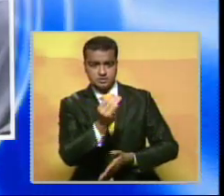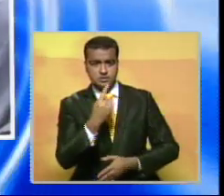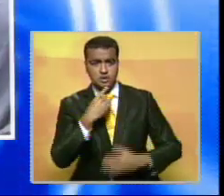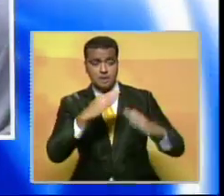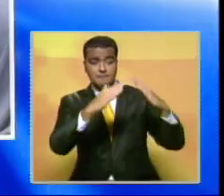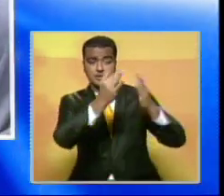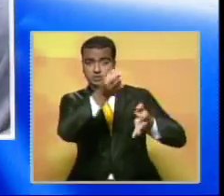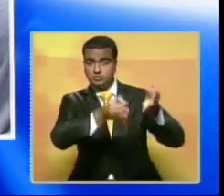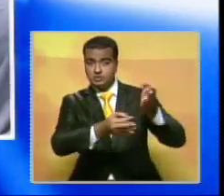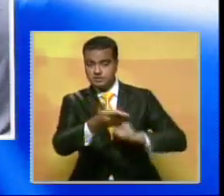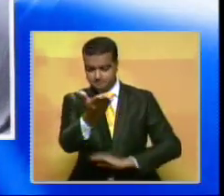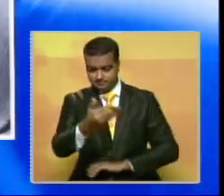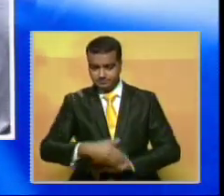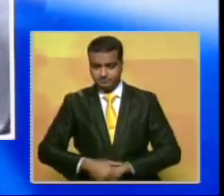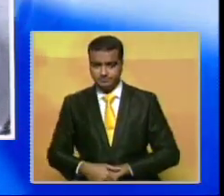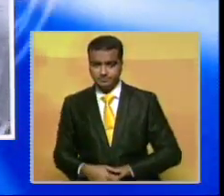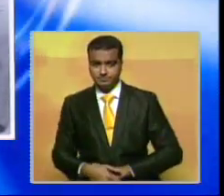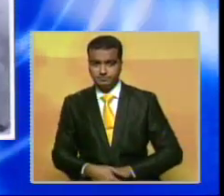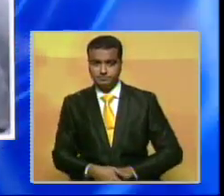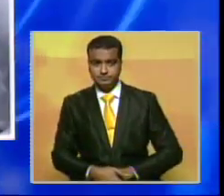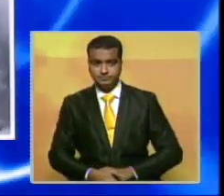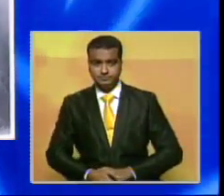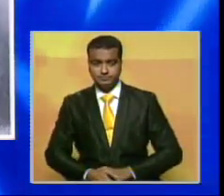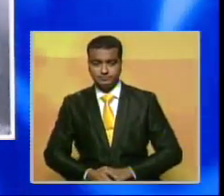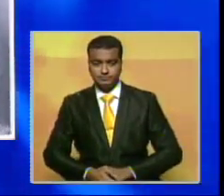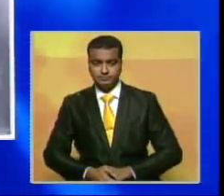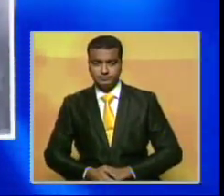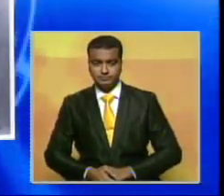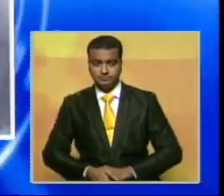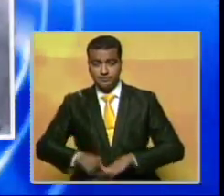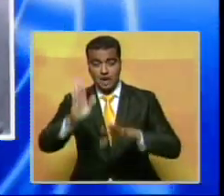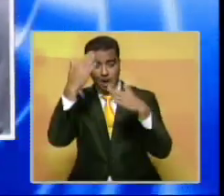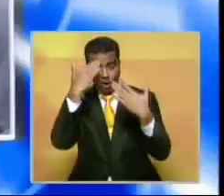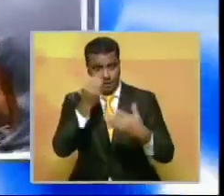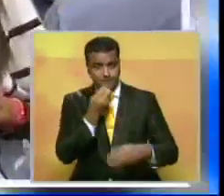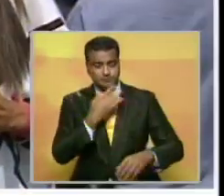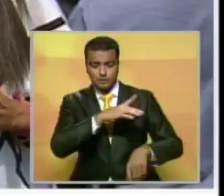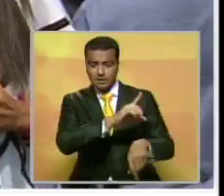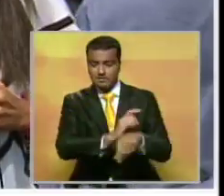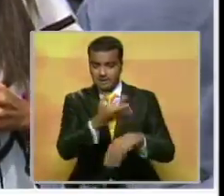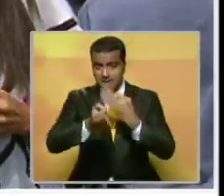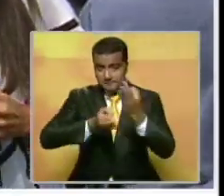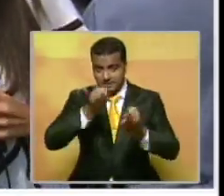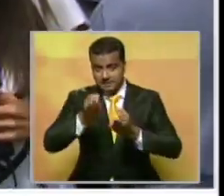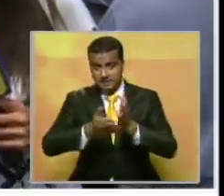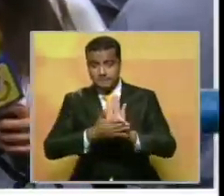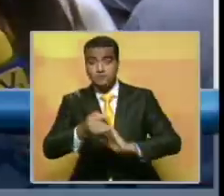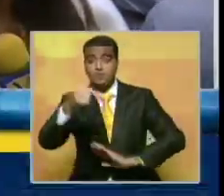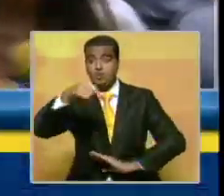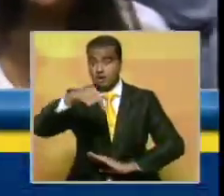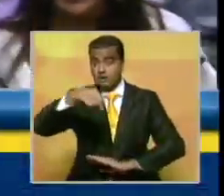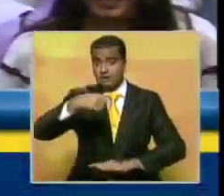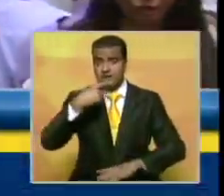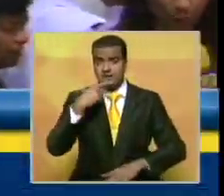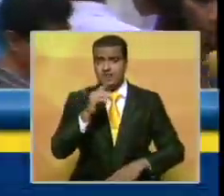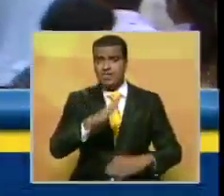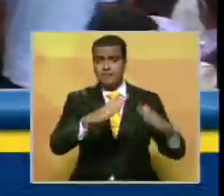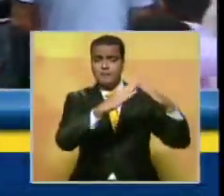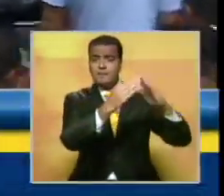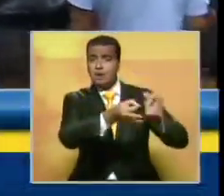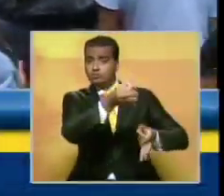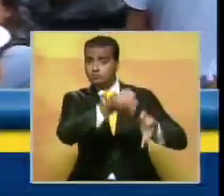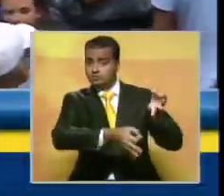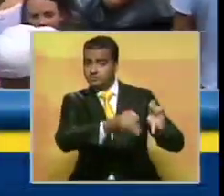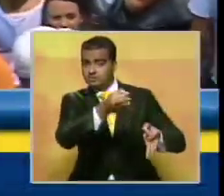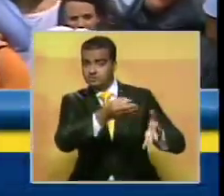Palacio de Justicia y nos tiene más información. Victoria, muy buenas tardes. Hola, Endrina, muy buenas tardes. En efecto, nos encontramos a las afueras del Palacio de